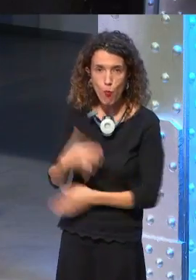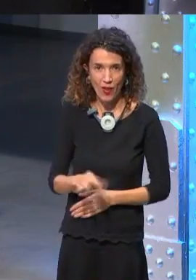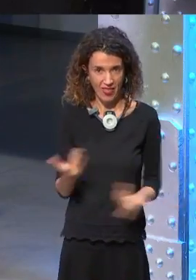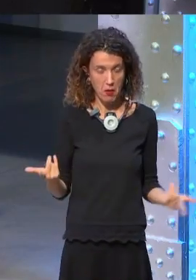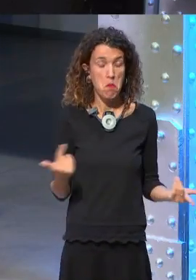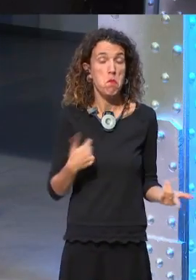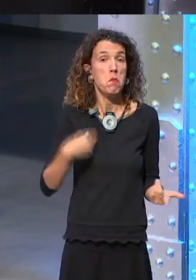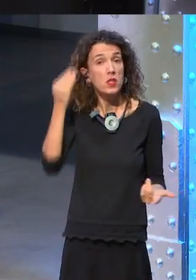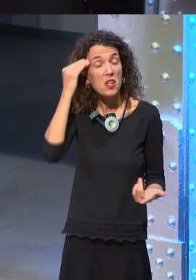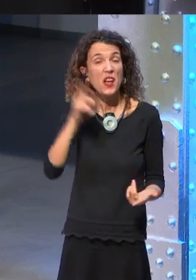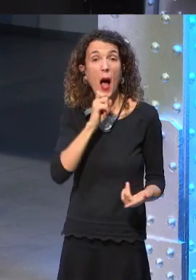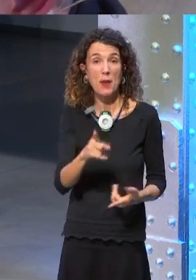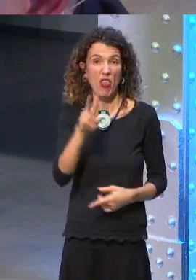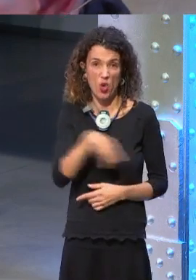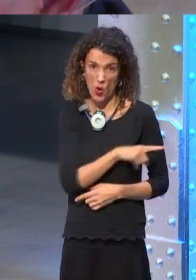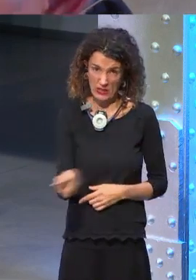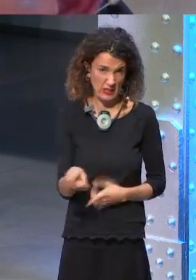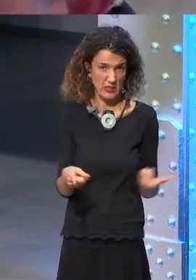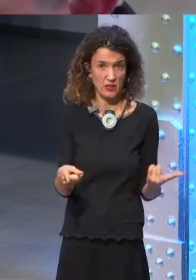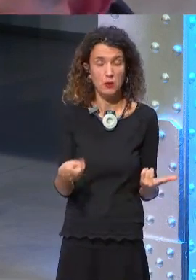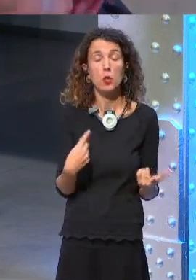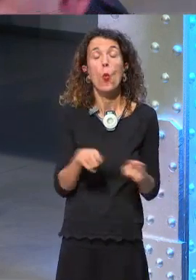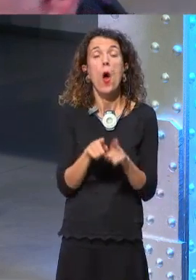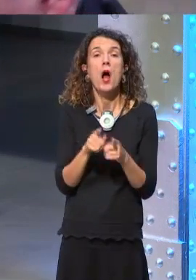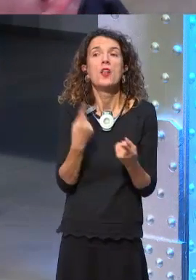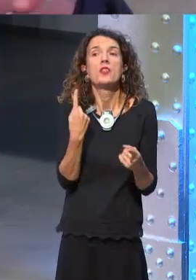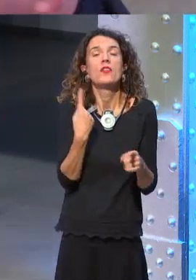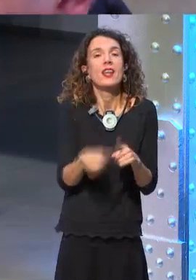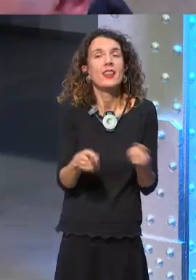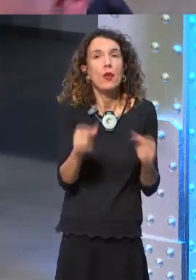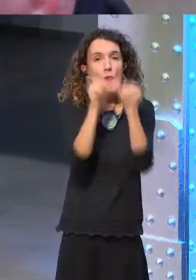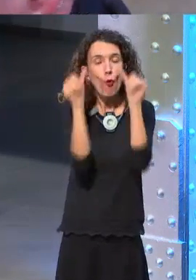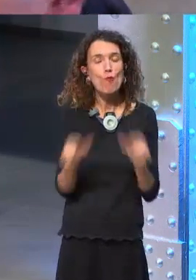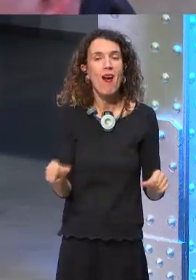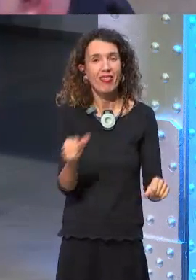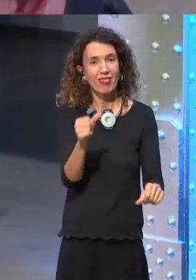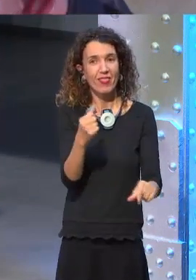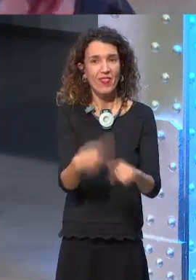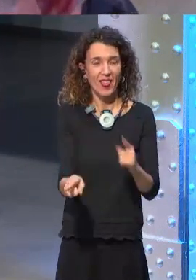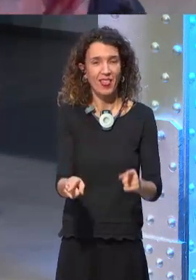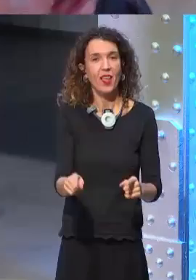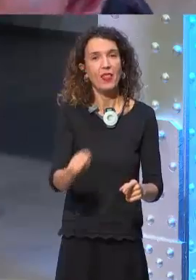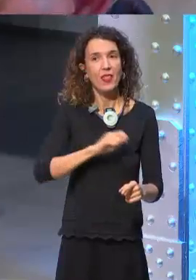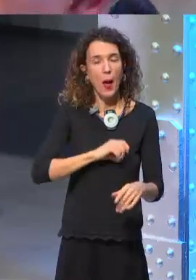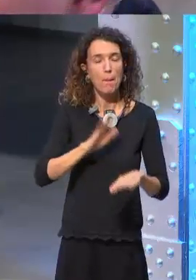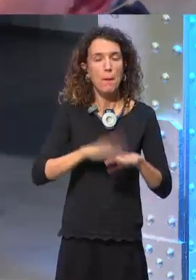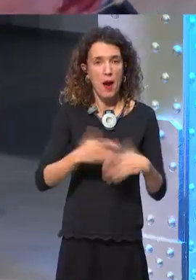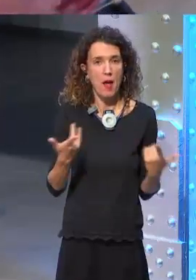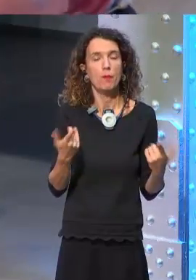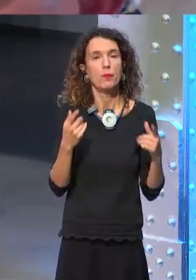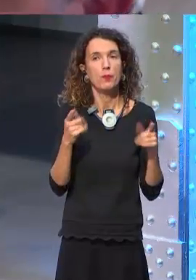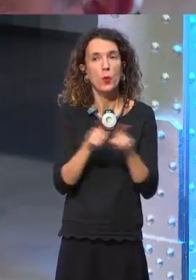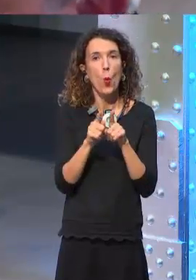Así que a mí no me parece una amenaza. Creo que esto simplemente es una atención distinta y una forma distinta de